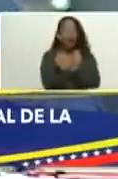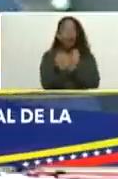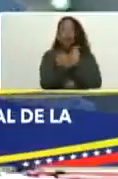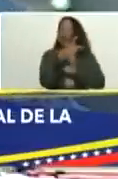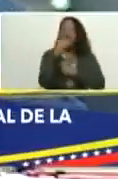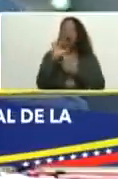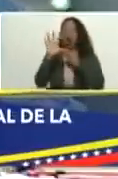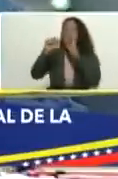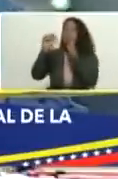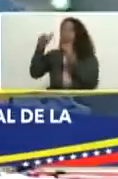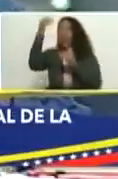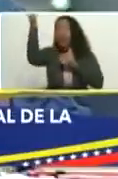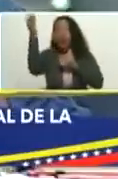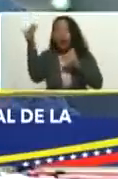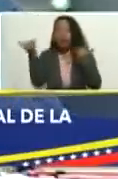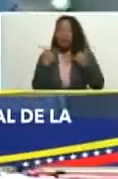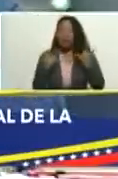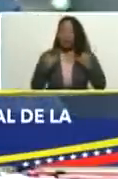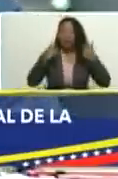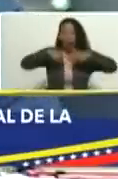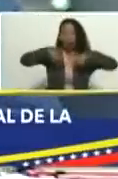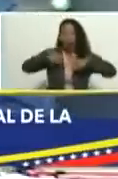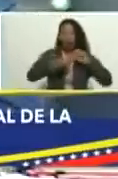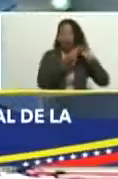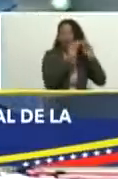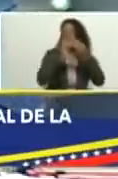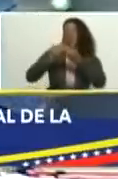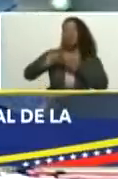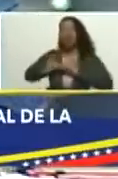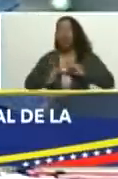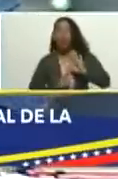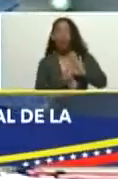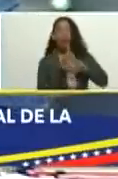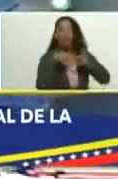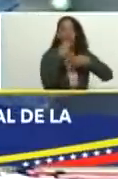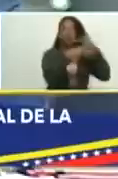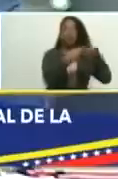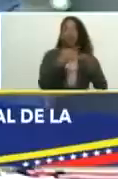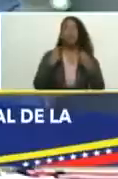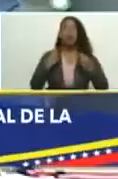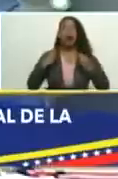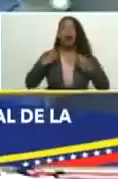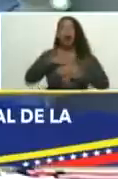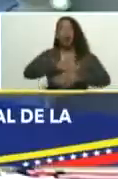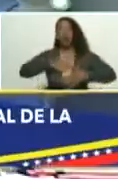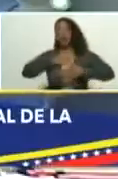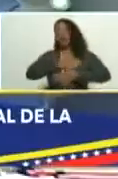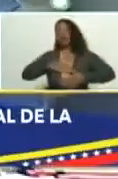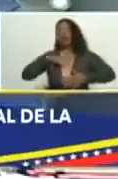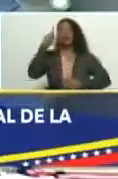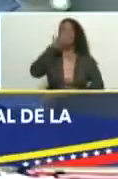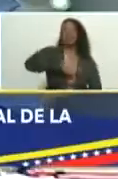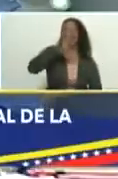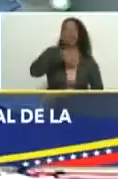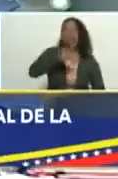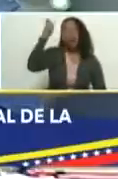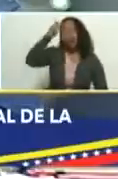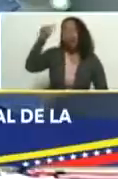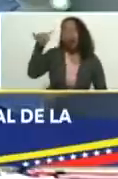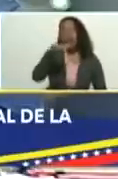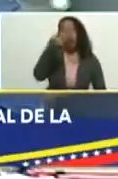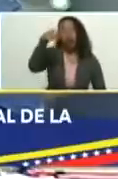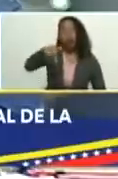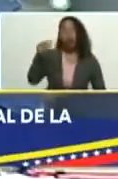ahorrar divisas y fundamentalmente para satisfacer las necesidades crecientes de